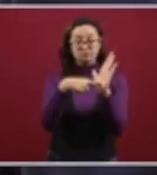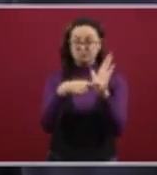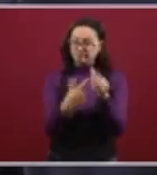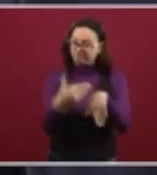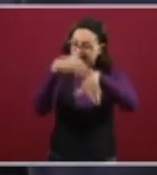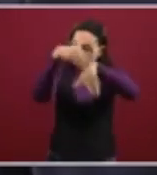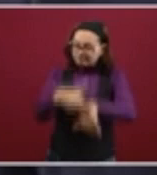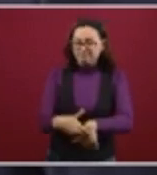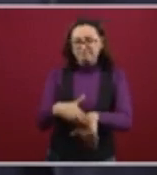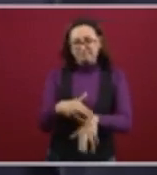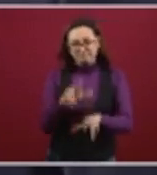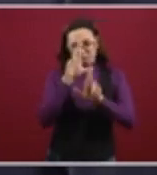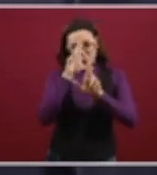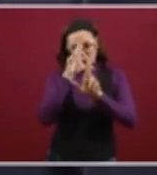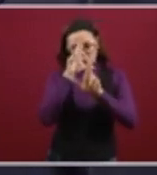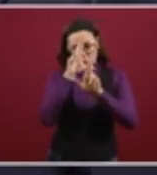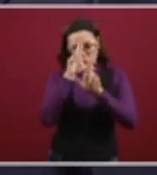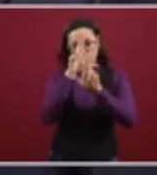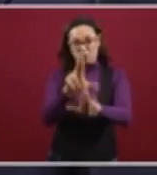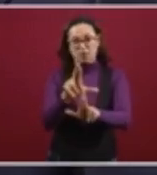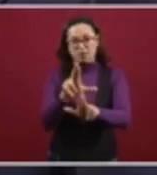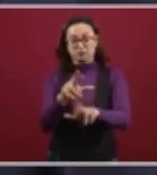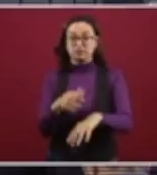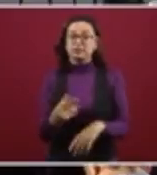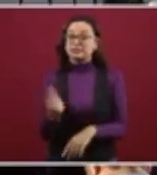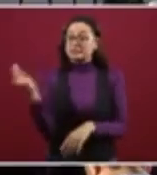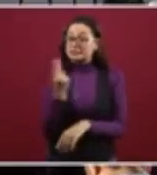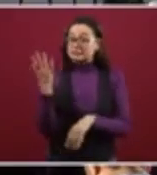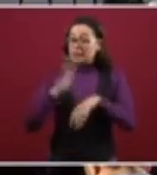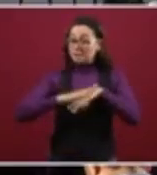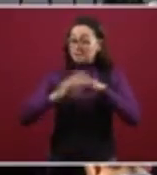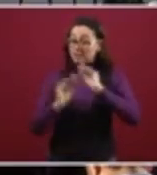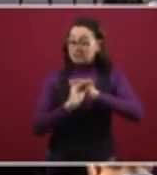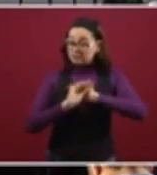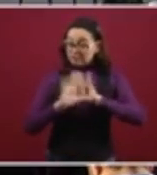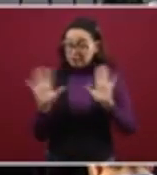y que si hace falta precisión,